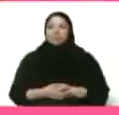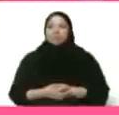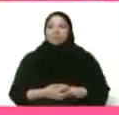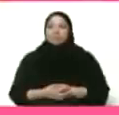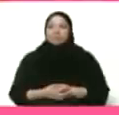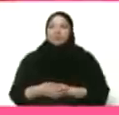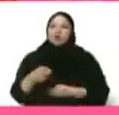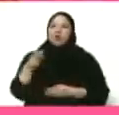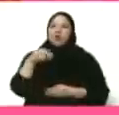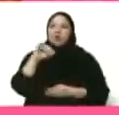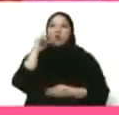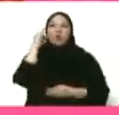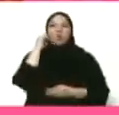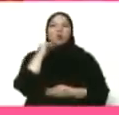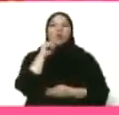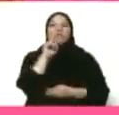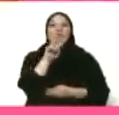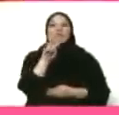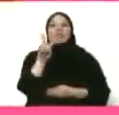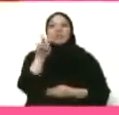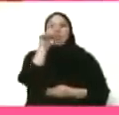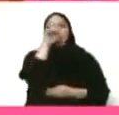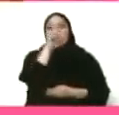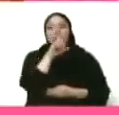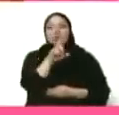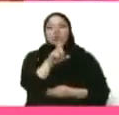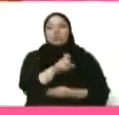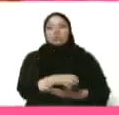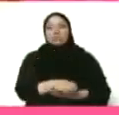Cuando Bolívar tenía 22 años,